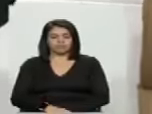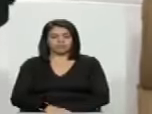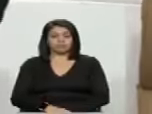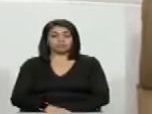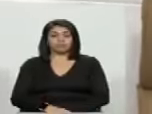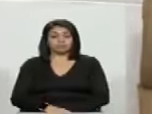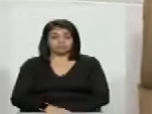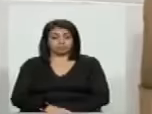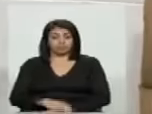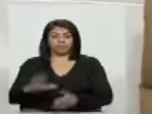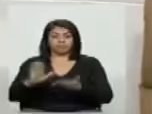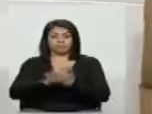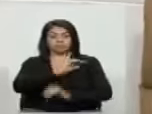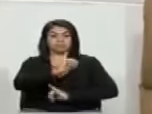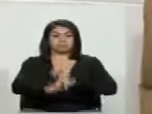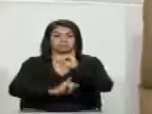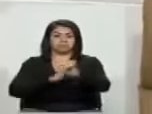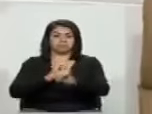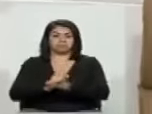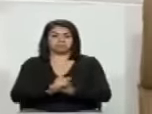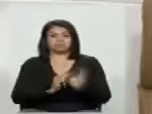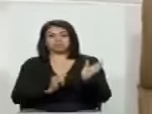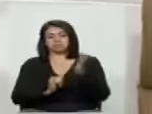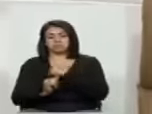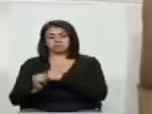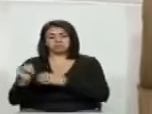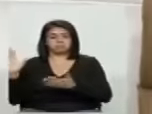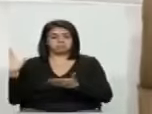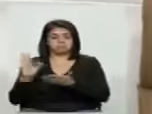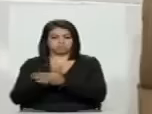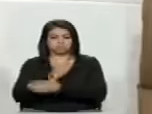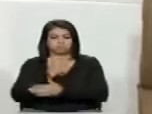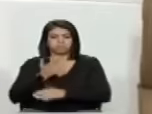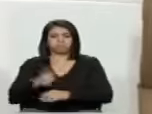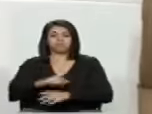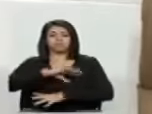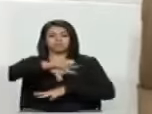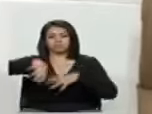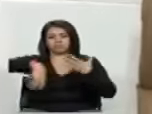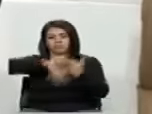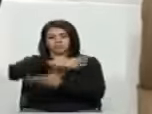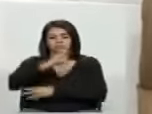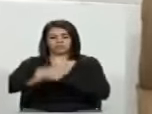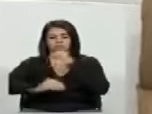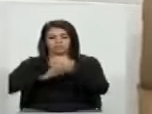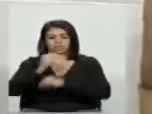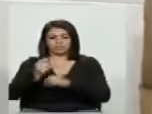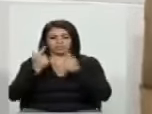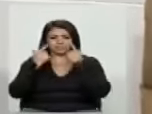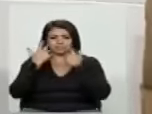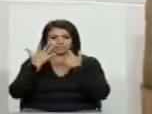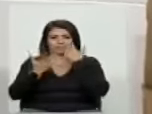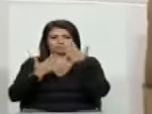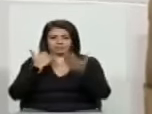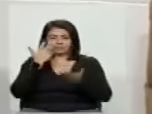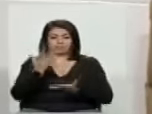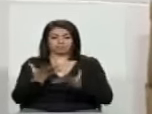Vengan con su presión internacional para que nos la... para que nos revolquemos. Lo que se me ocurrió es demasiado grosero.